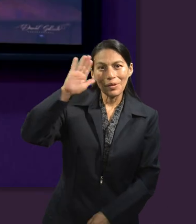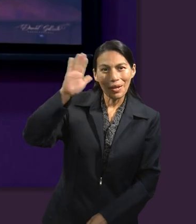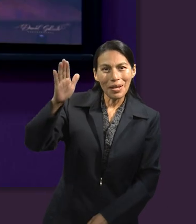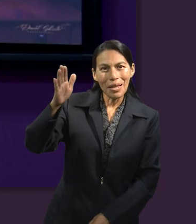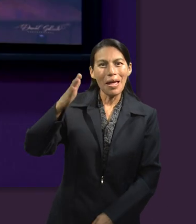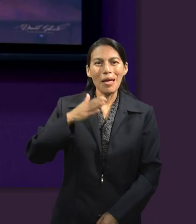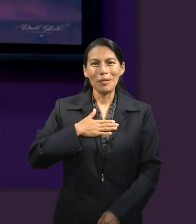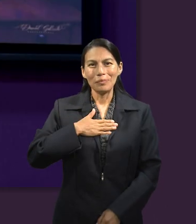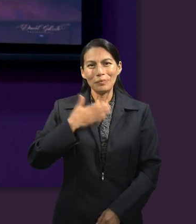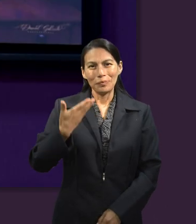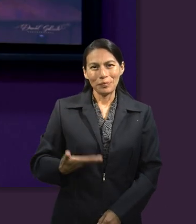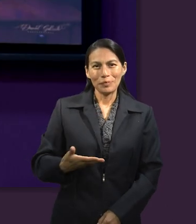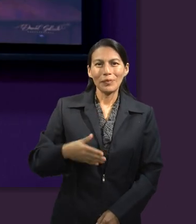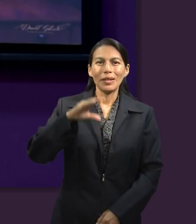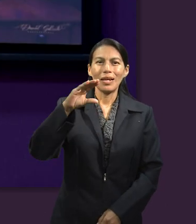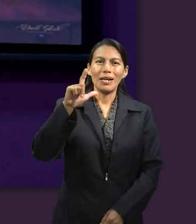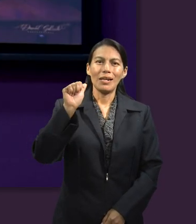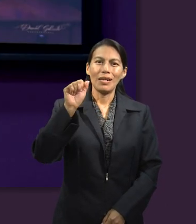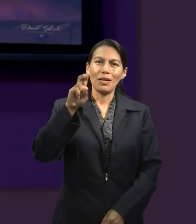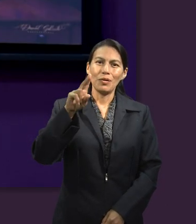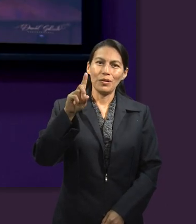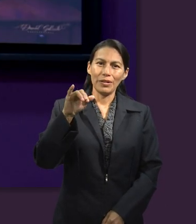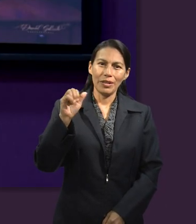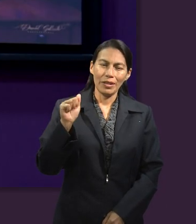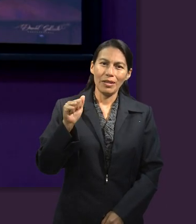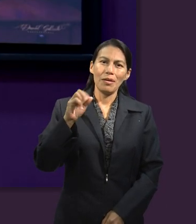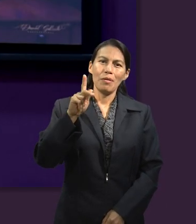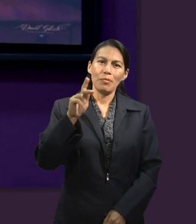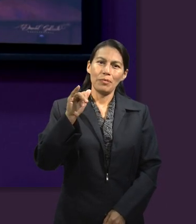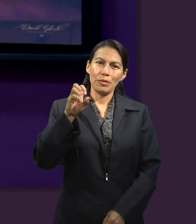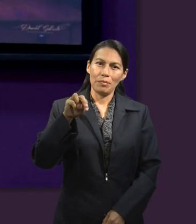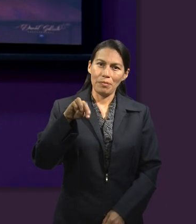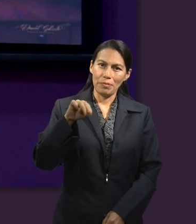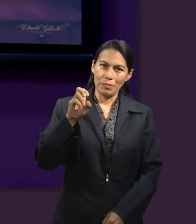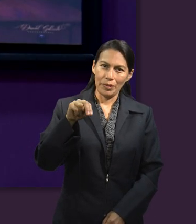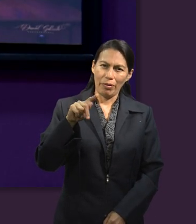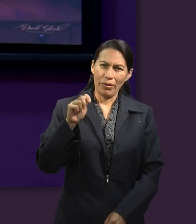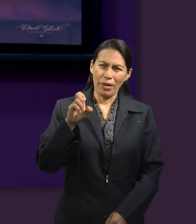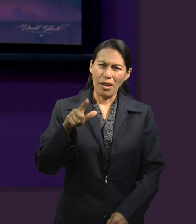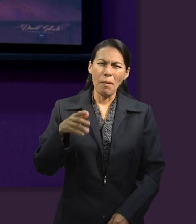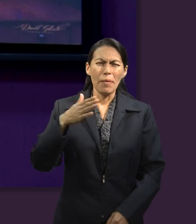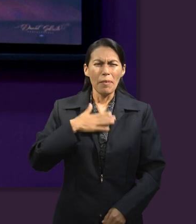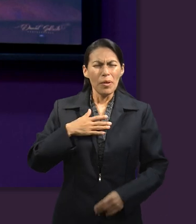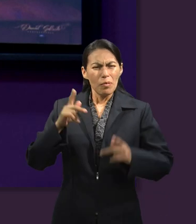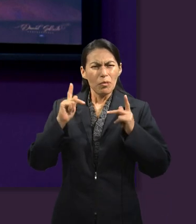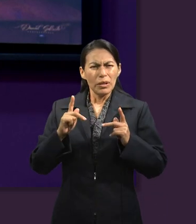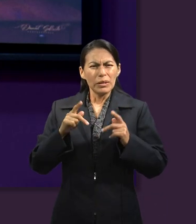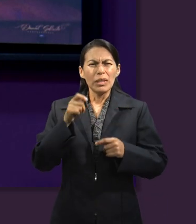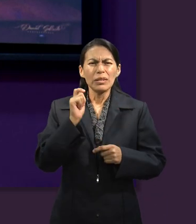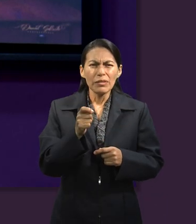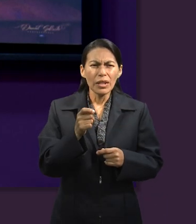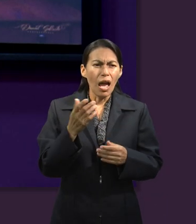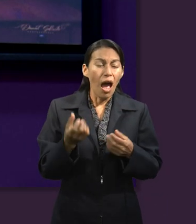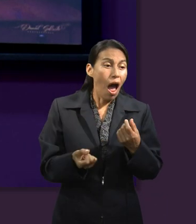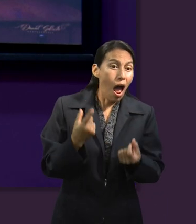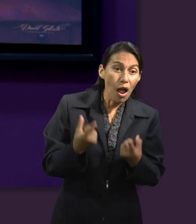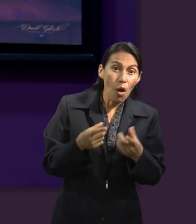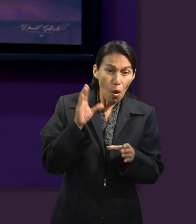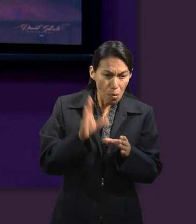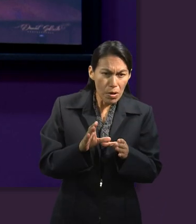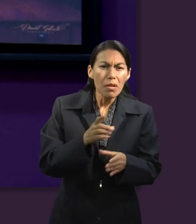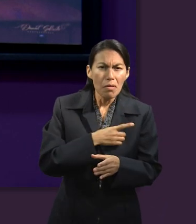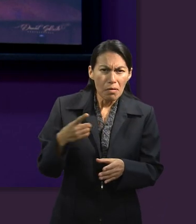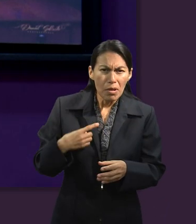hola mi nombre es claudia lilly pimentel zavala y para mí una promesa es como un trato algo que se va a cumplir